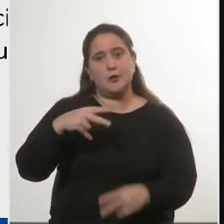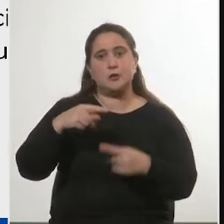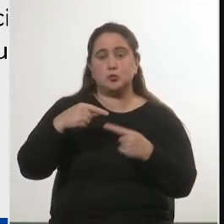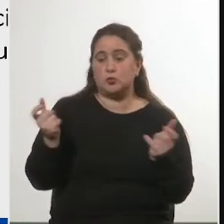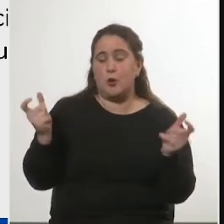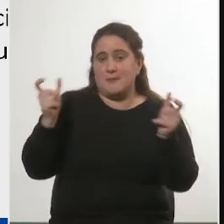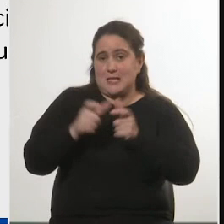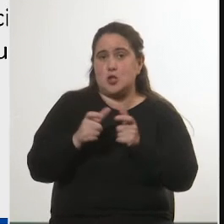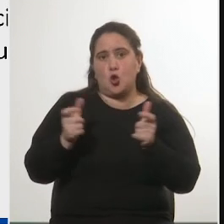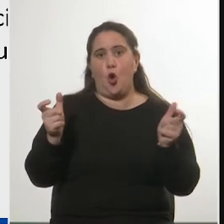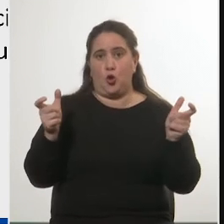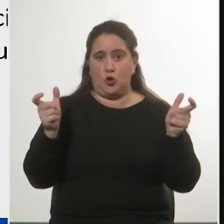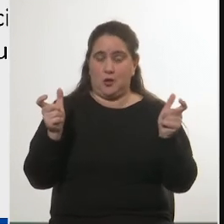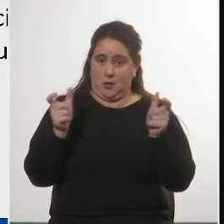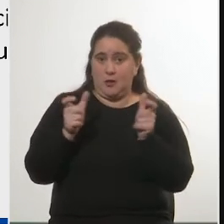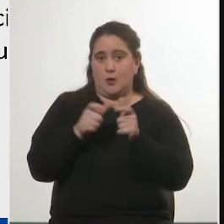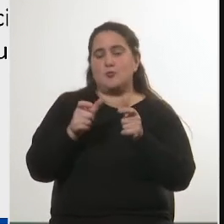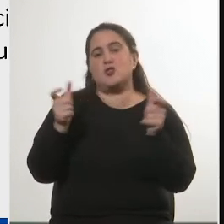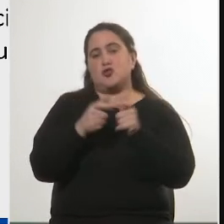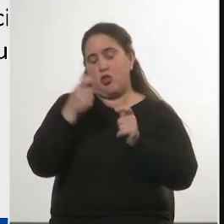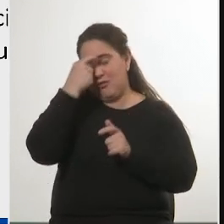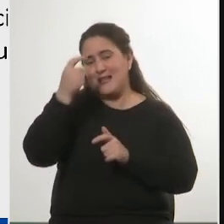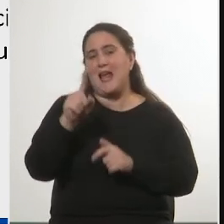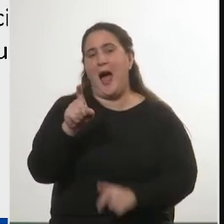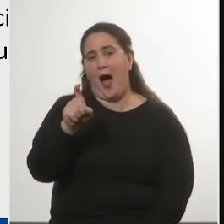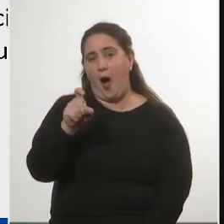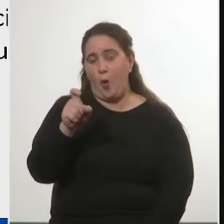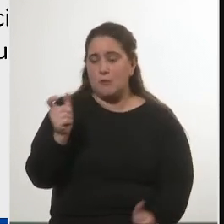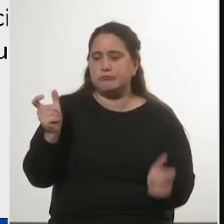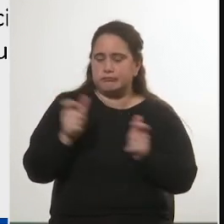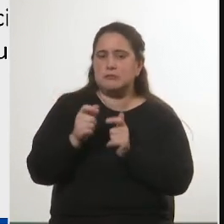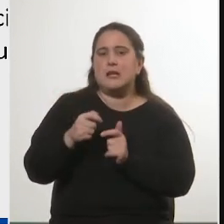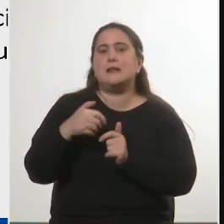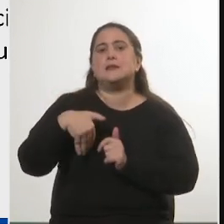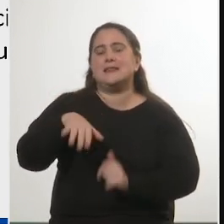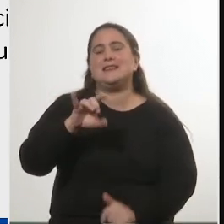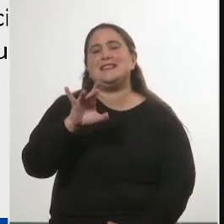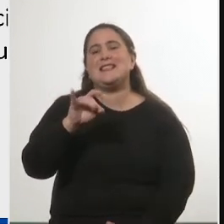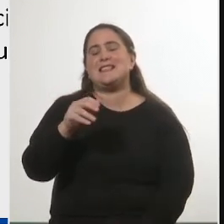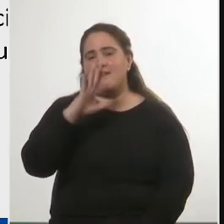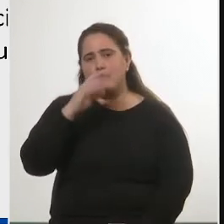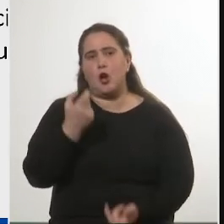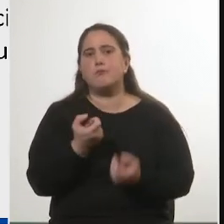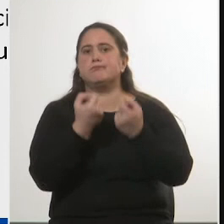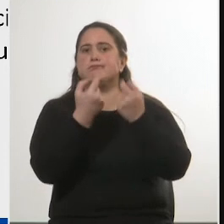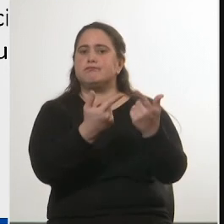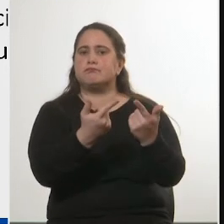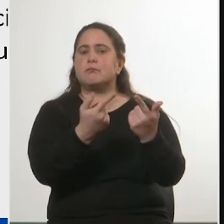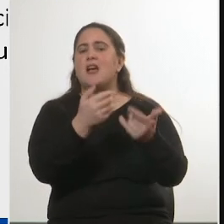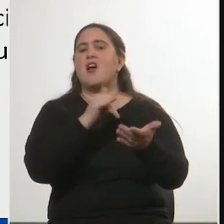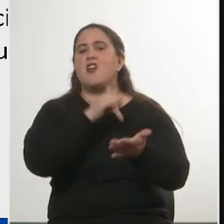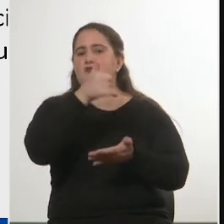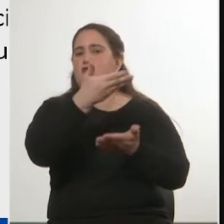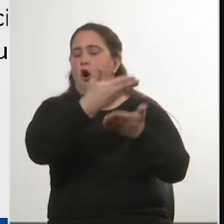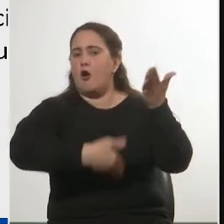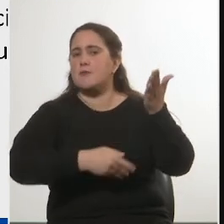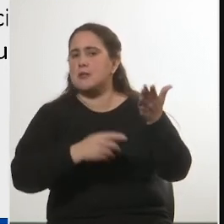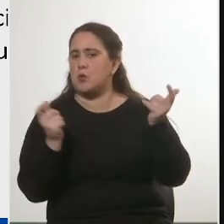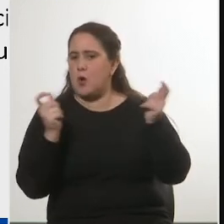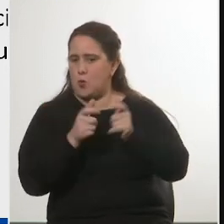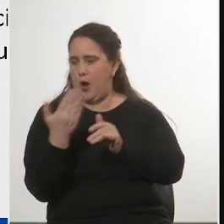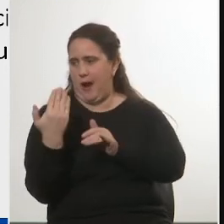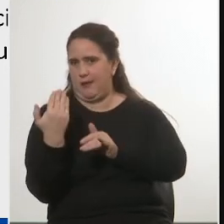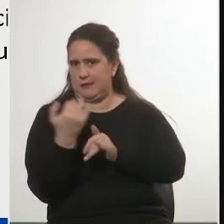una reunión de la Comisión Técnica de Agua y el 15 de febrero se envía a la DIGESA un informe de la reunión de